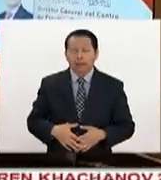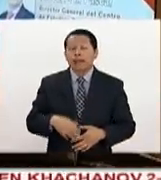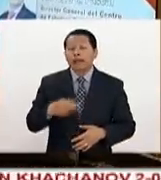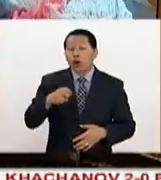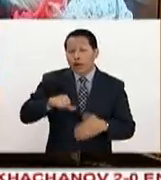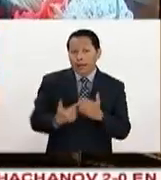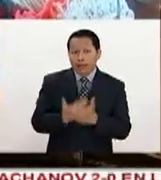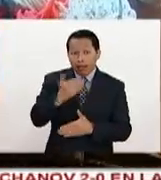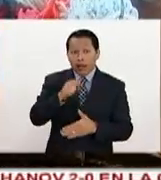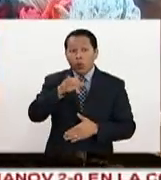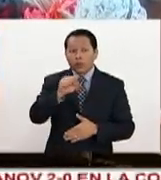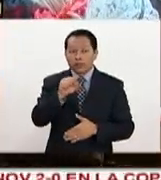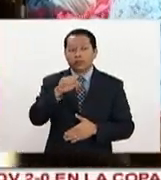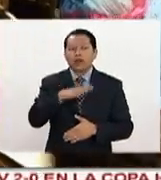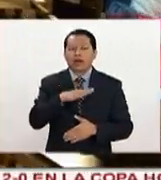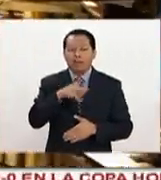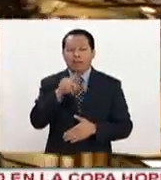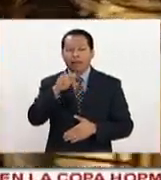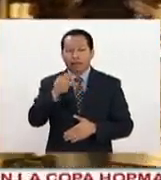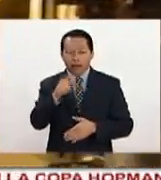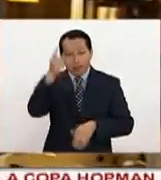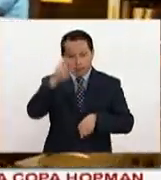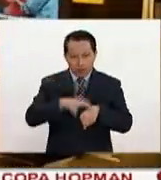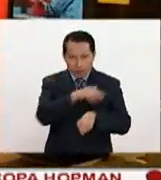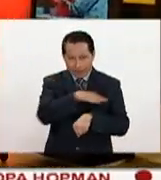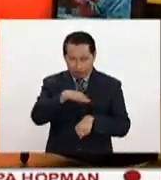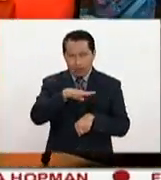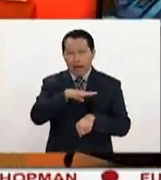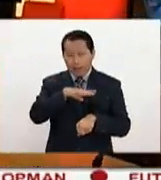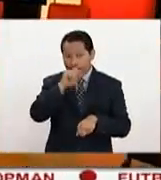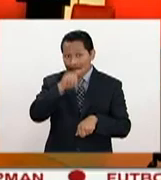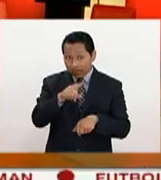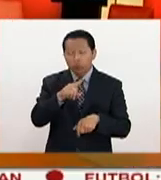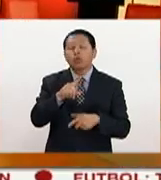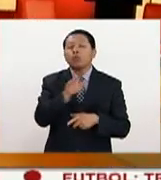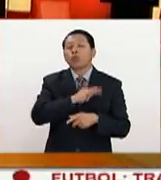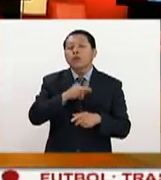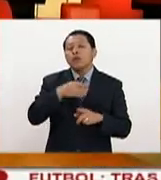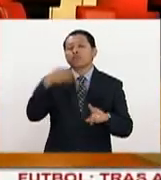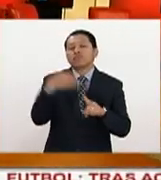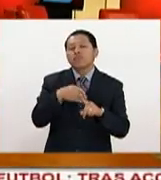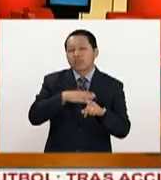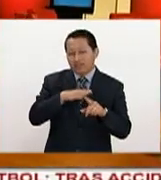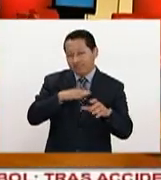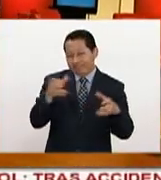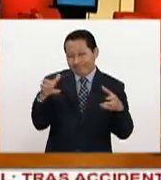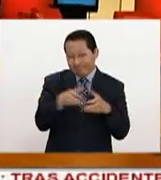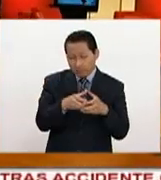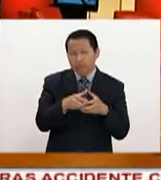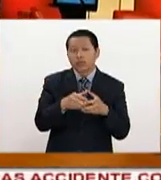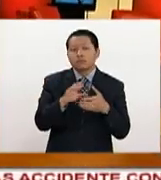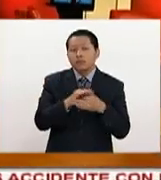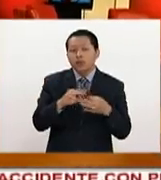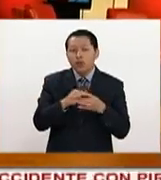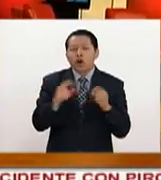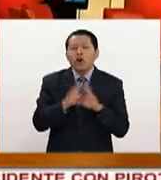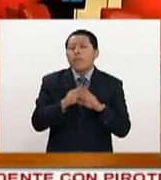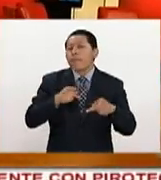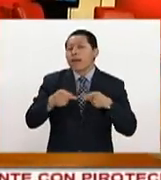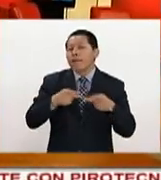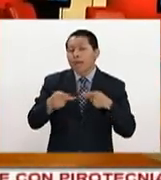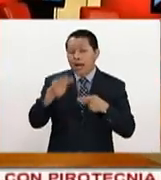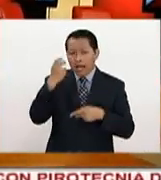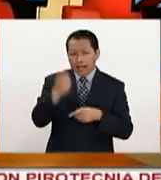Esta mañana, Luis Fonserrada Pascal, director general del Centro de Estudios Económicos del Sector Privado, nos habló sobre cómo se prepara